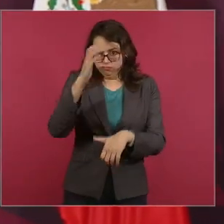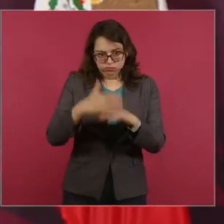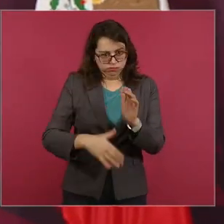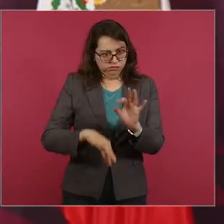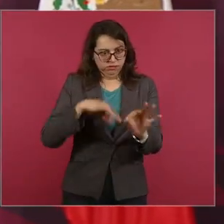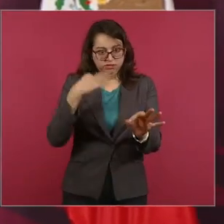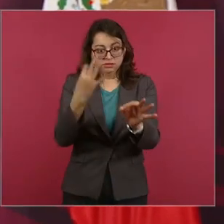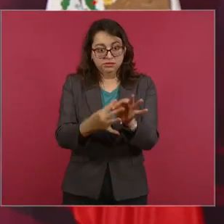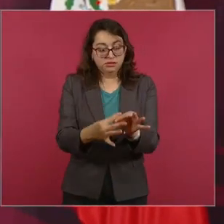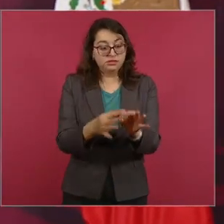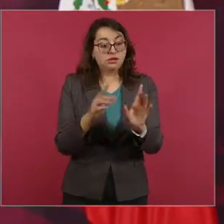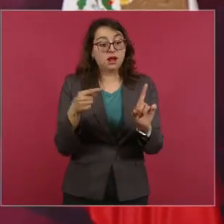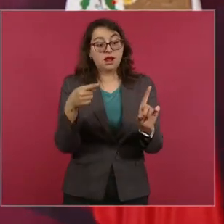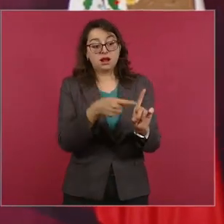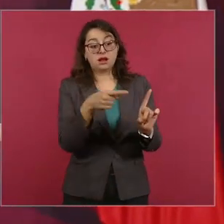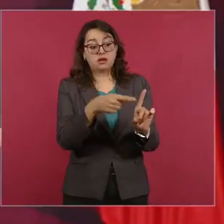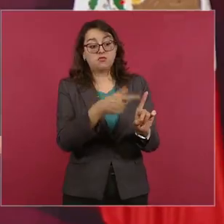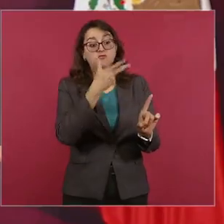de nada porque